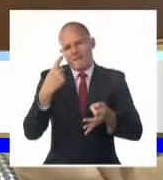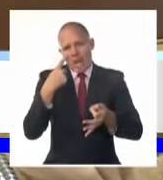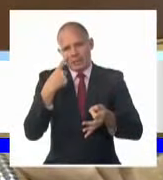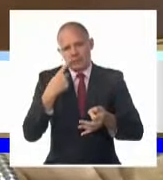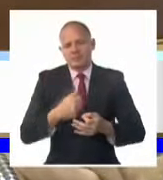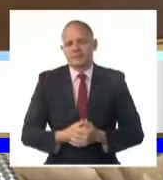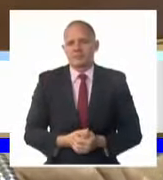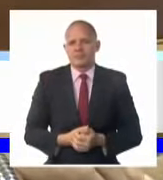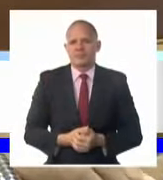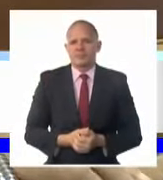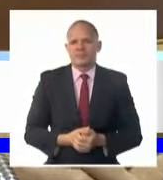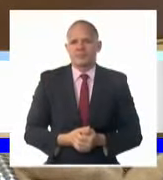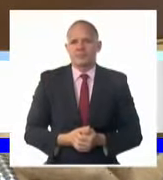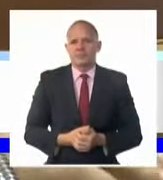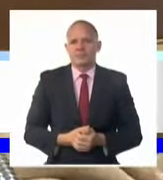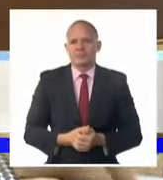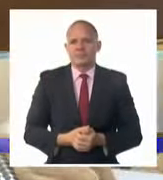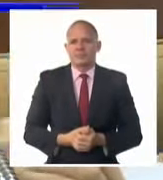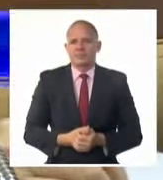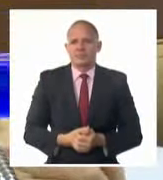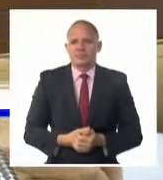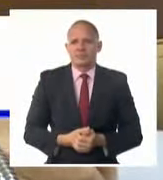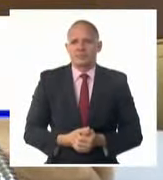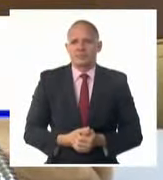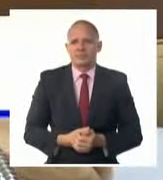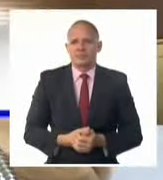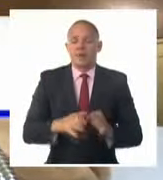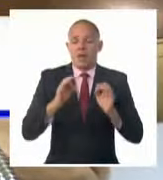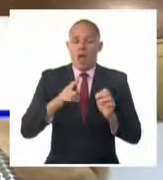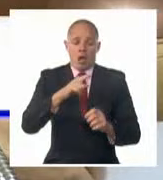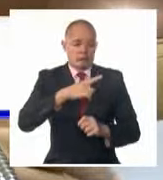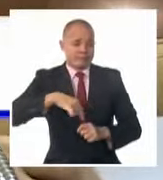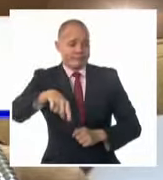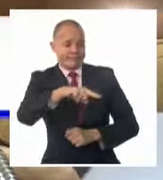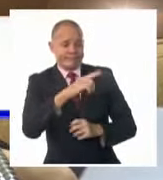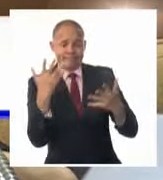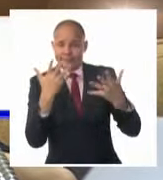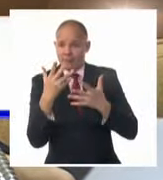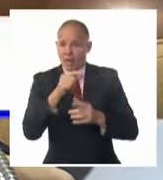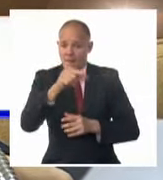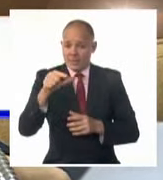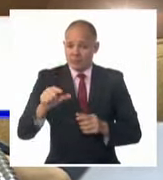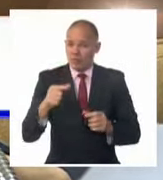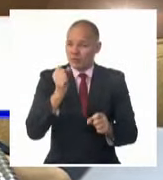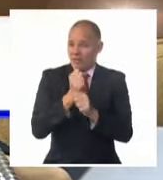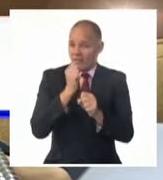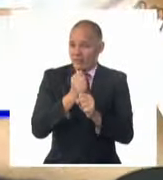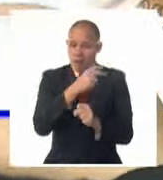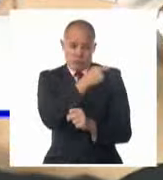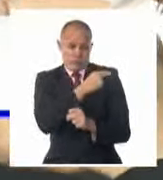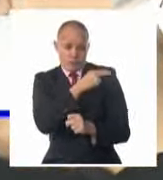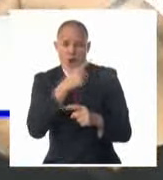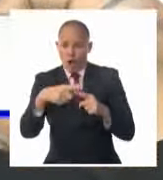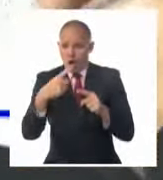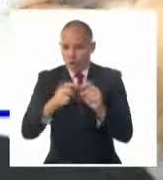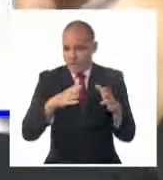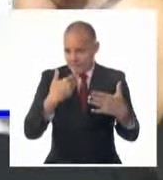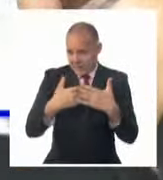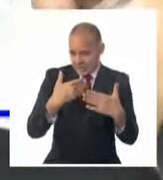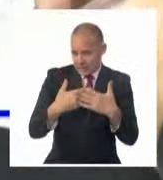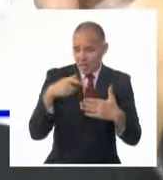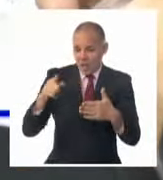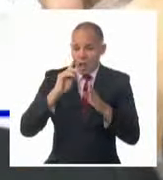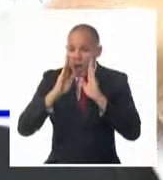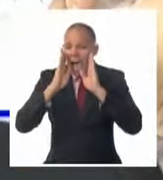delegación empresarial que nos acompaña, enfocada en intereses en el turismo,